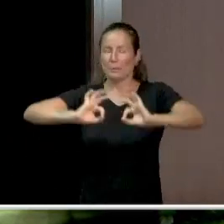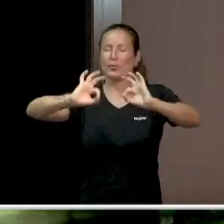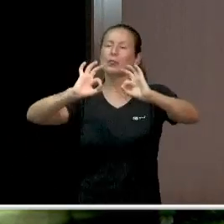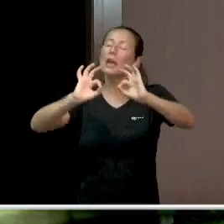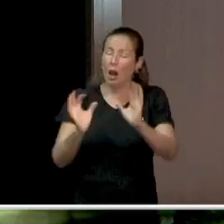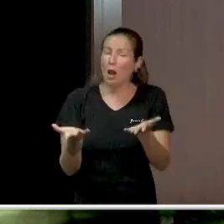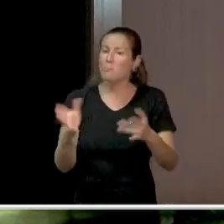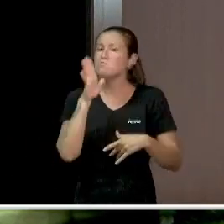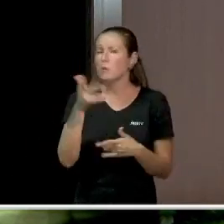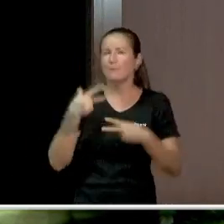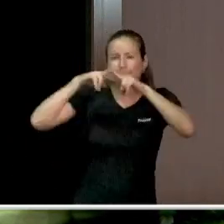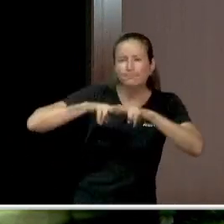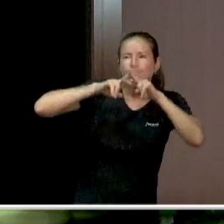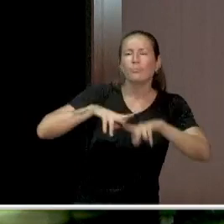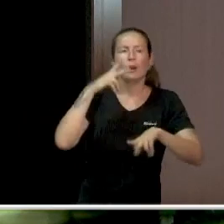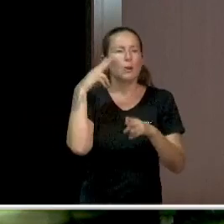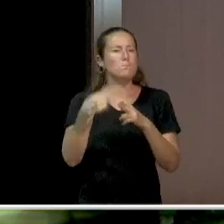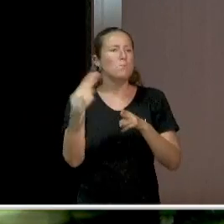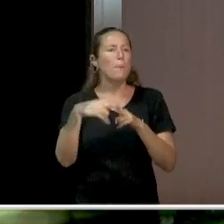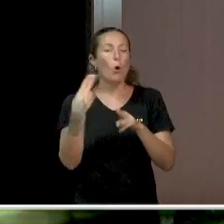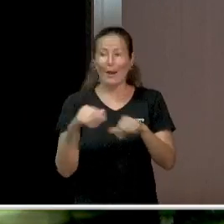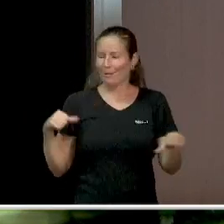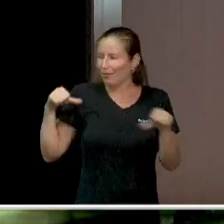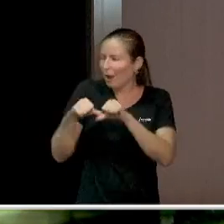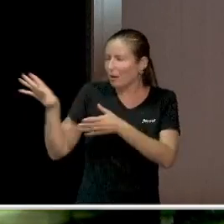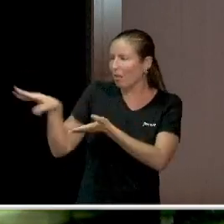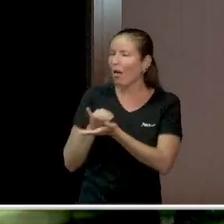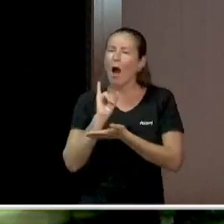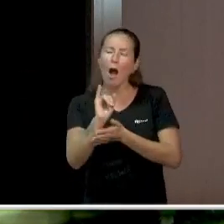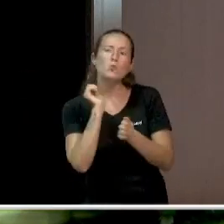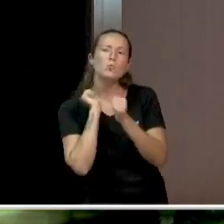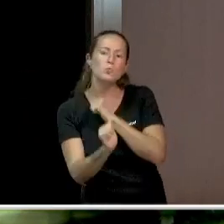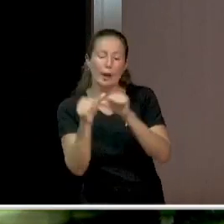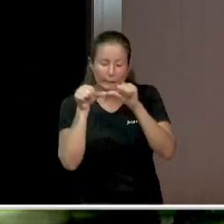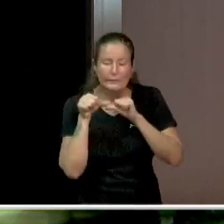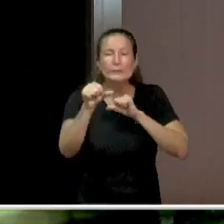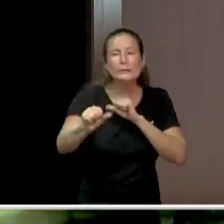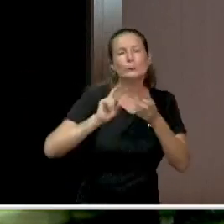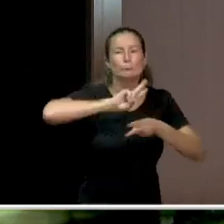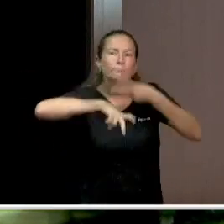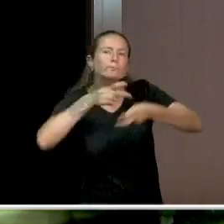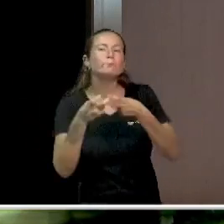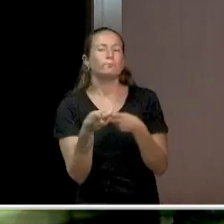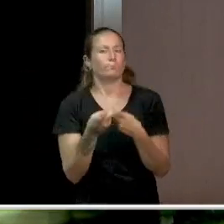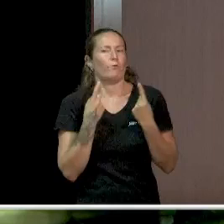para evaluar las políticas existentes y ver cuáles deberían ser las mejores de futuro.